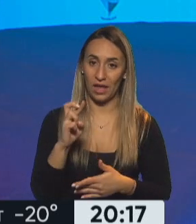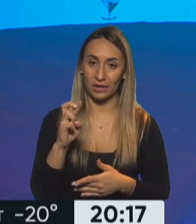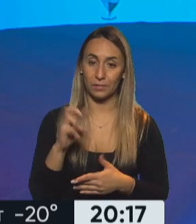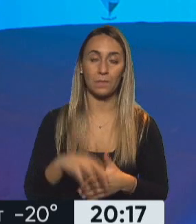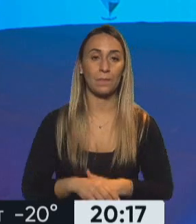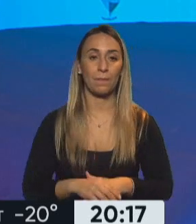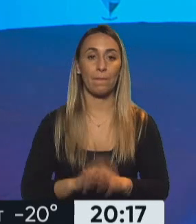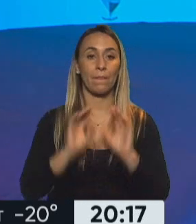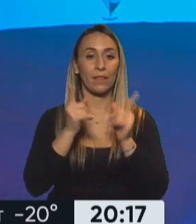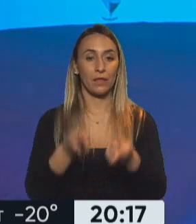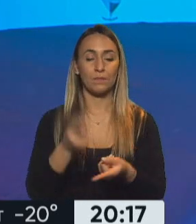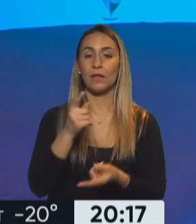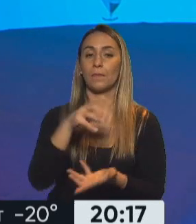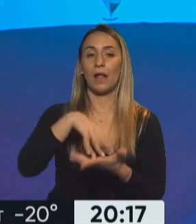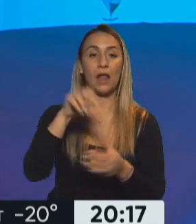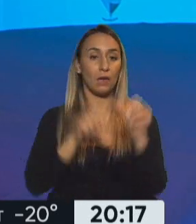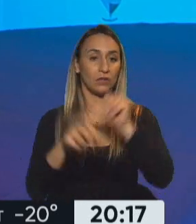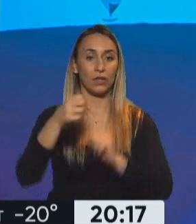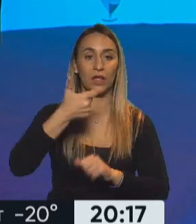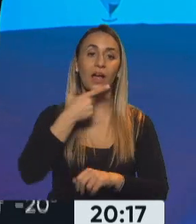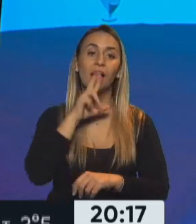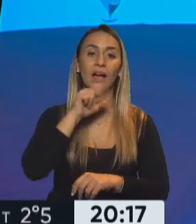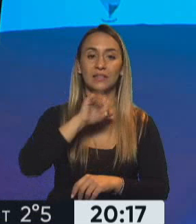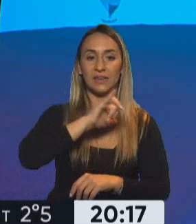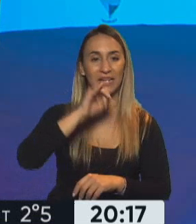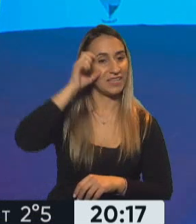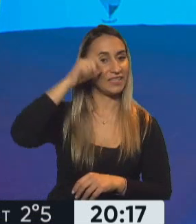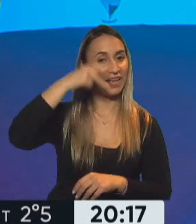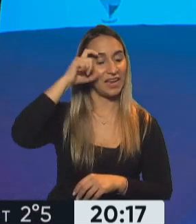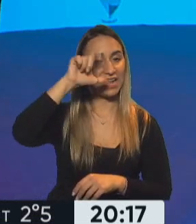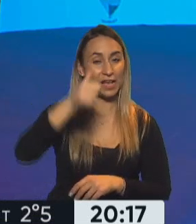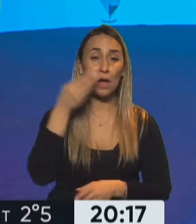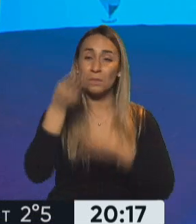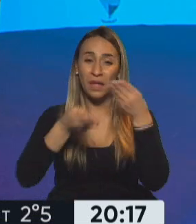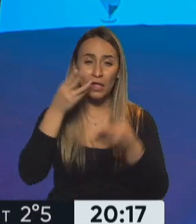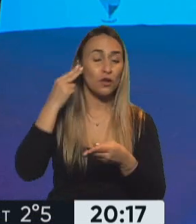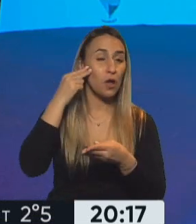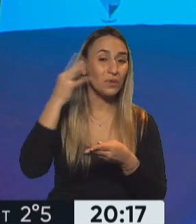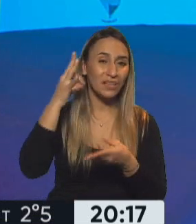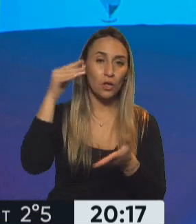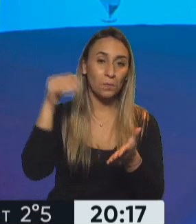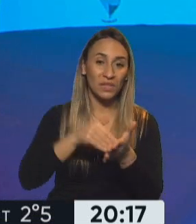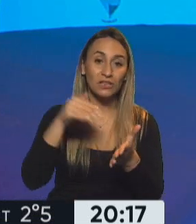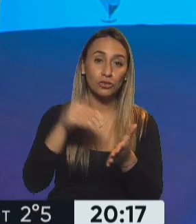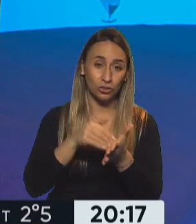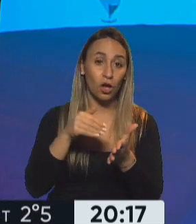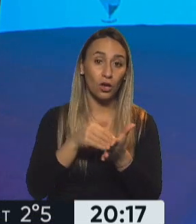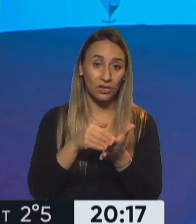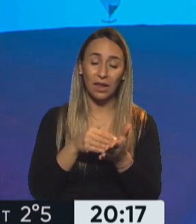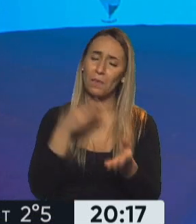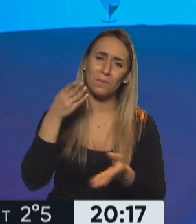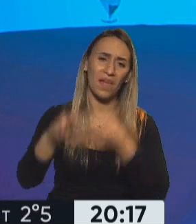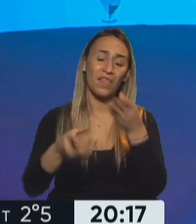Y vamos ahora sí a la AstraZeneca. En este caso los pedidos superan los 900 millones de dosis. La empresa espera